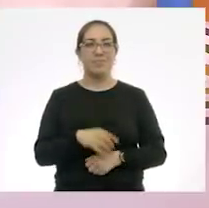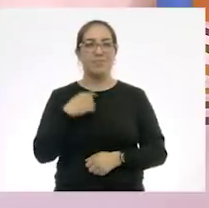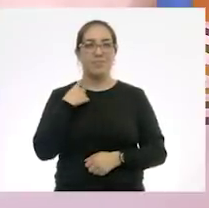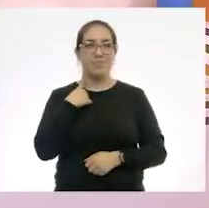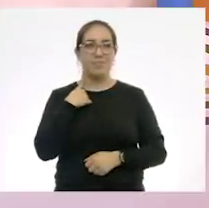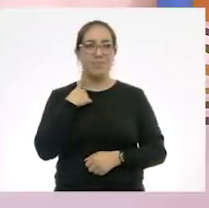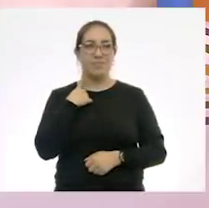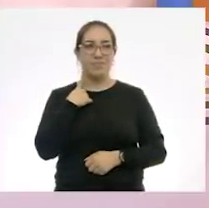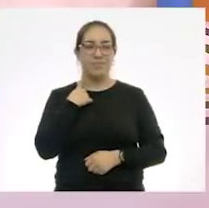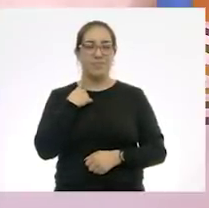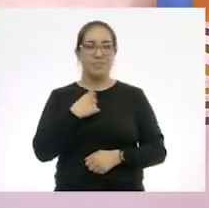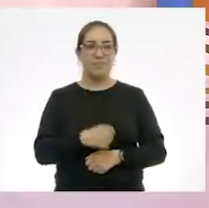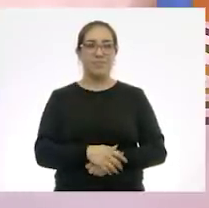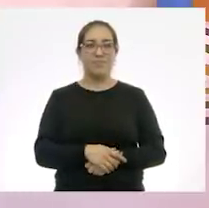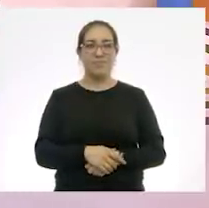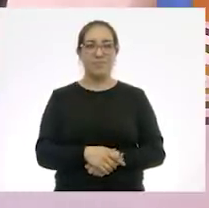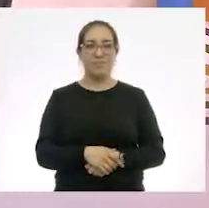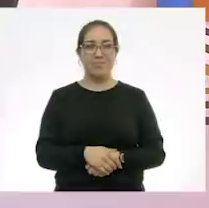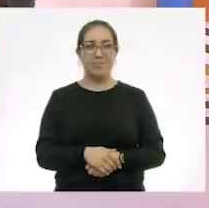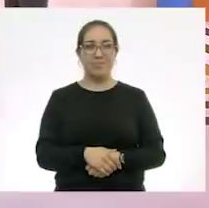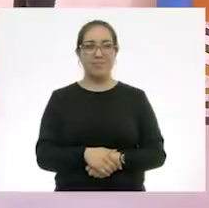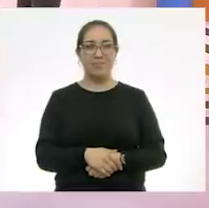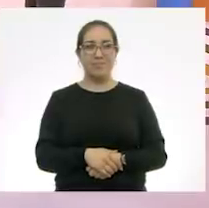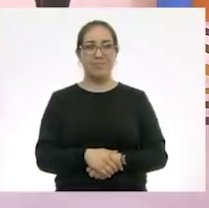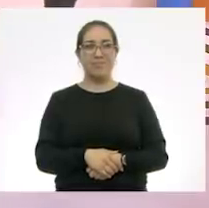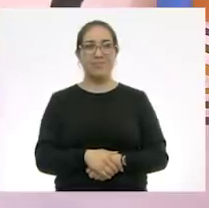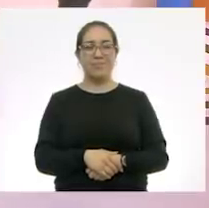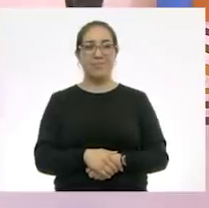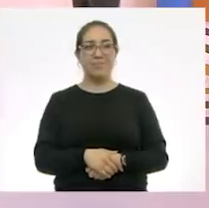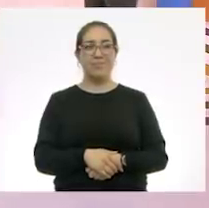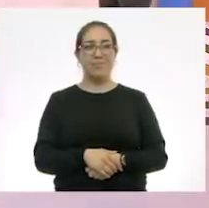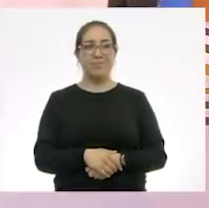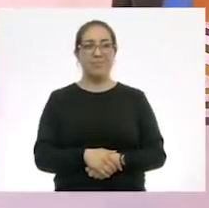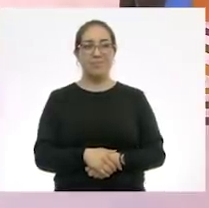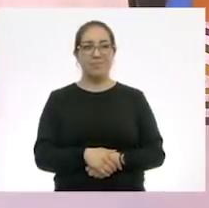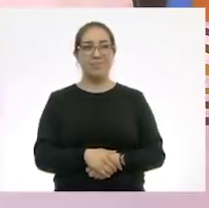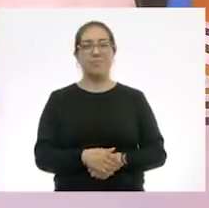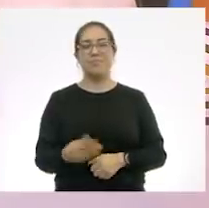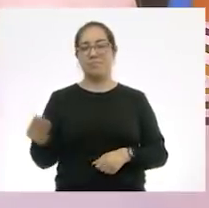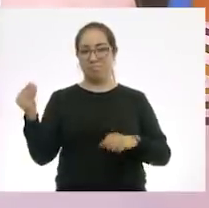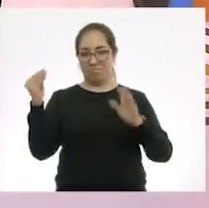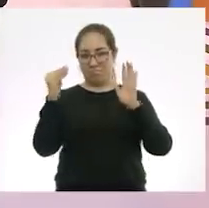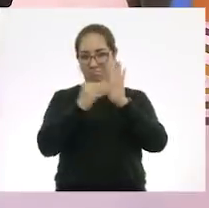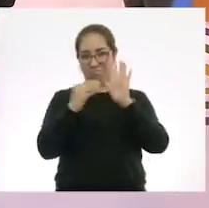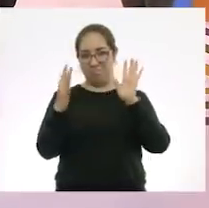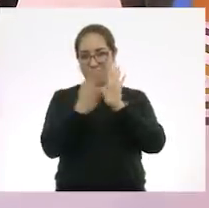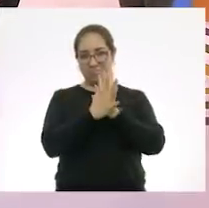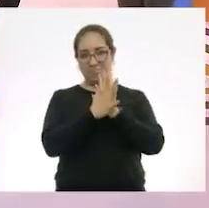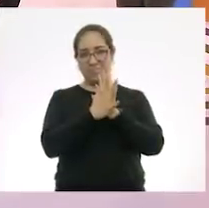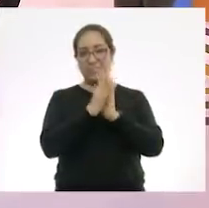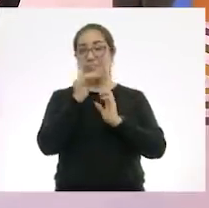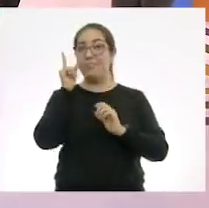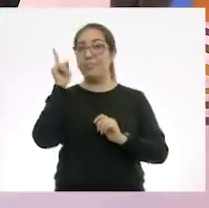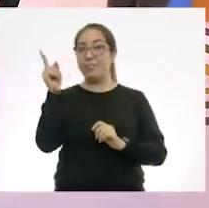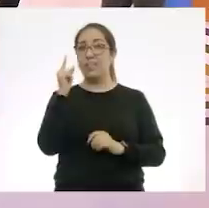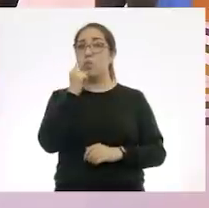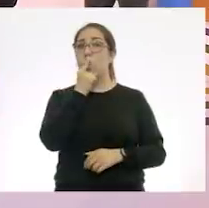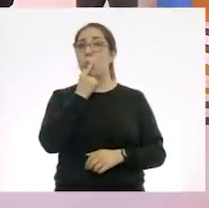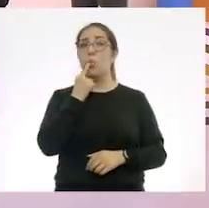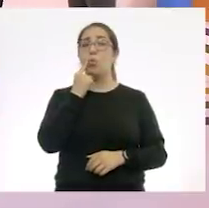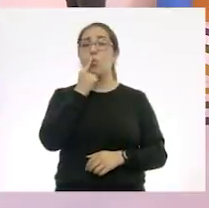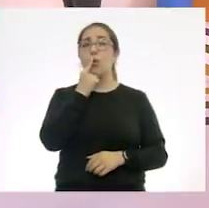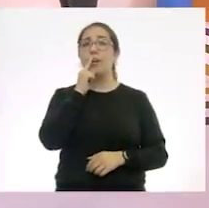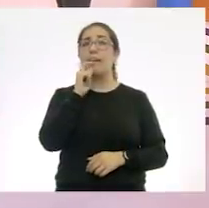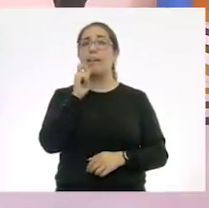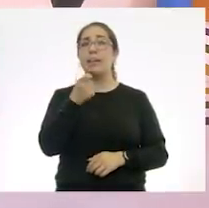la vemos. Casi nos muerdes, ¿verdad? ¡Bocona! Entonces, vamos a pegarla y recordemos, la función de la boca va